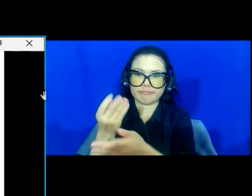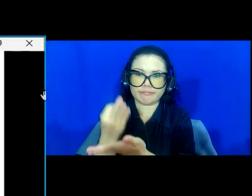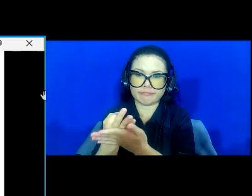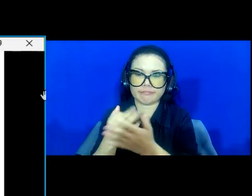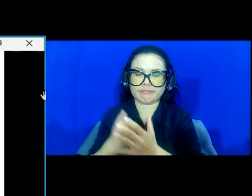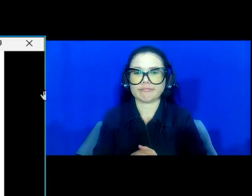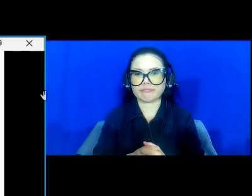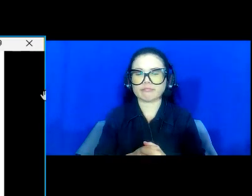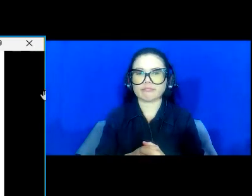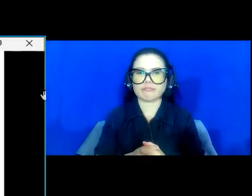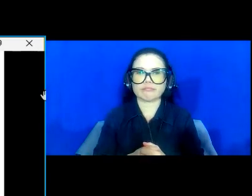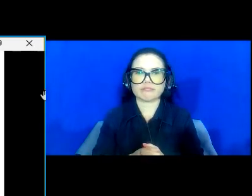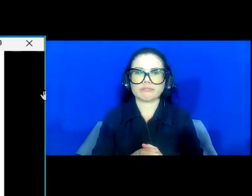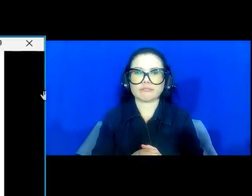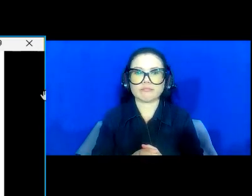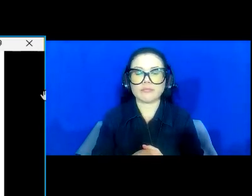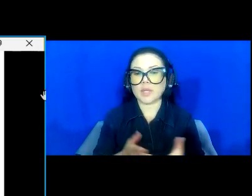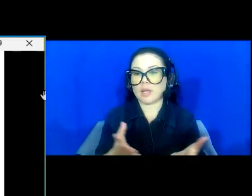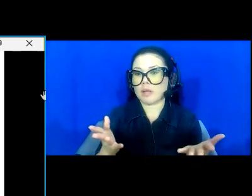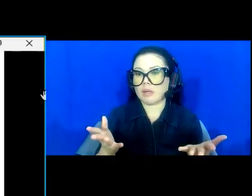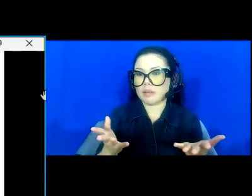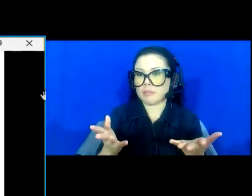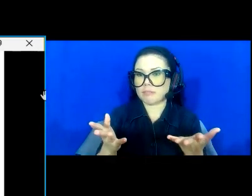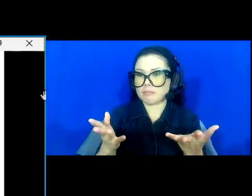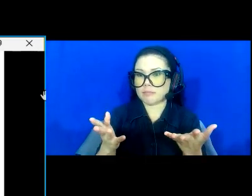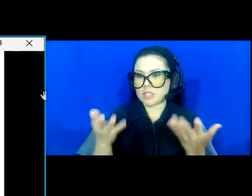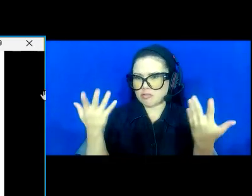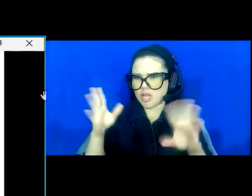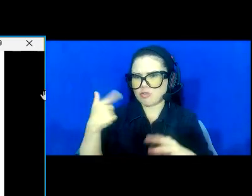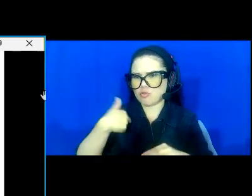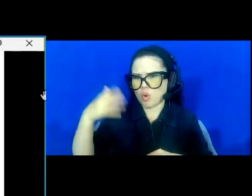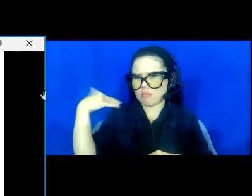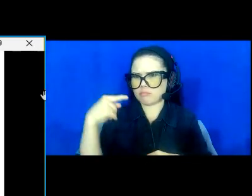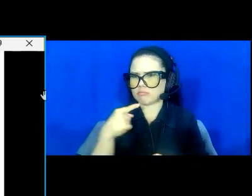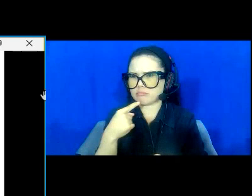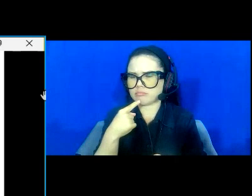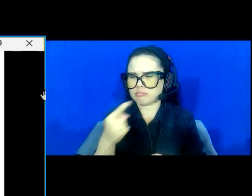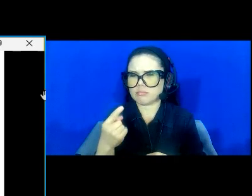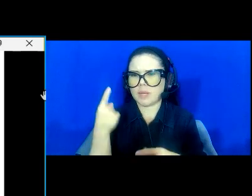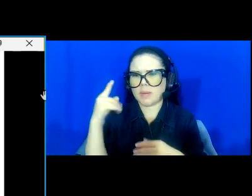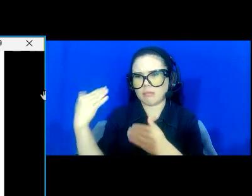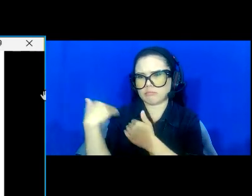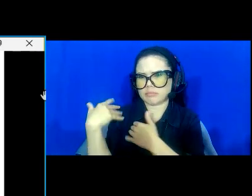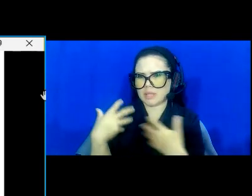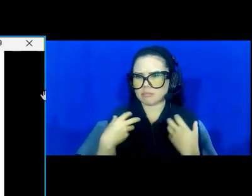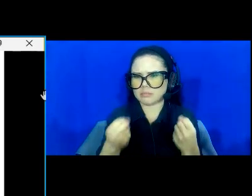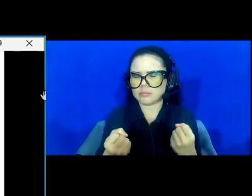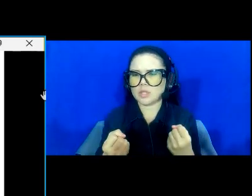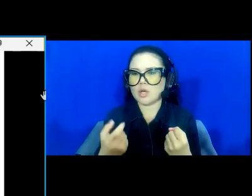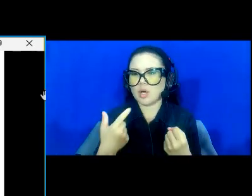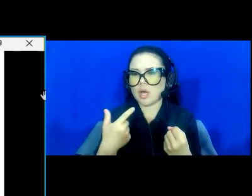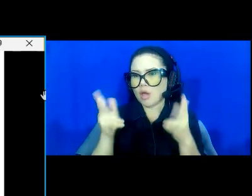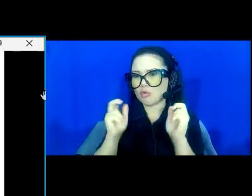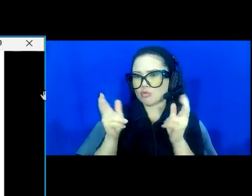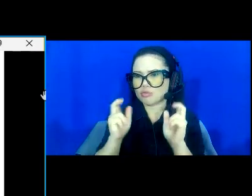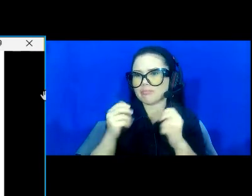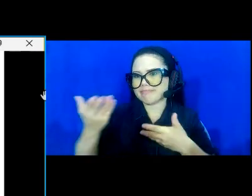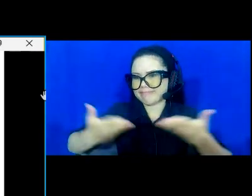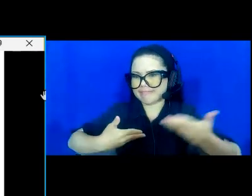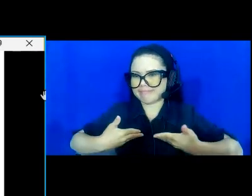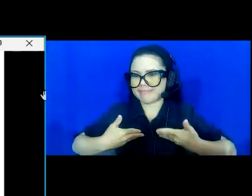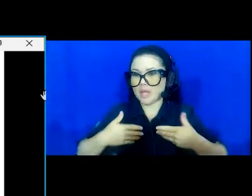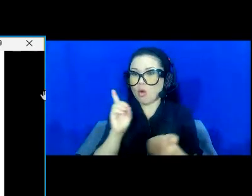entonces tengamos acá, yo había mencionado cuando estaba abordando la agenda de que cuando llegara el subsecretario íbamos, ¿verdad?, pues a escucharle sobre esa palabra de bienvenida.